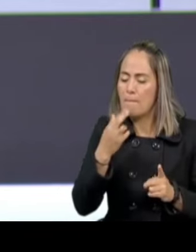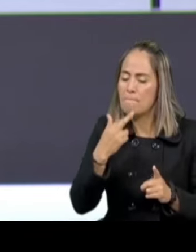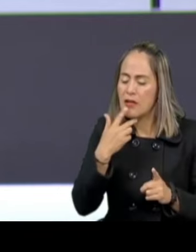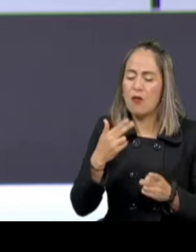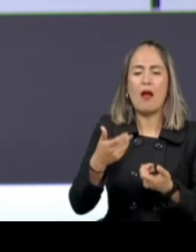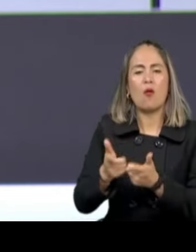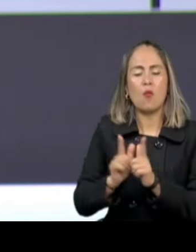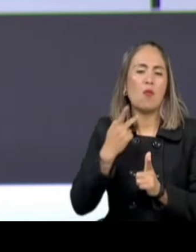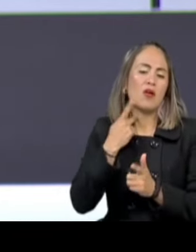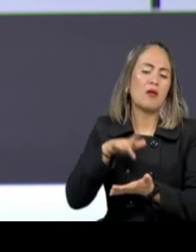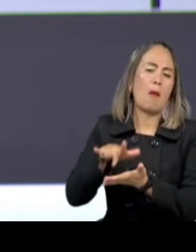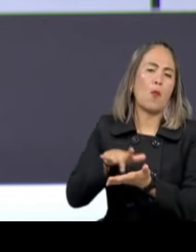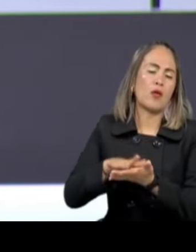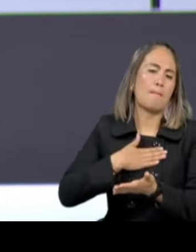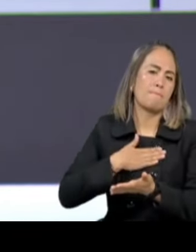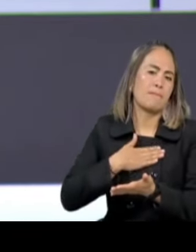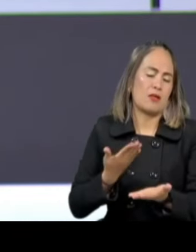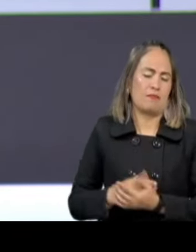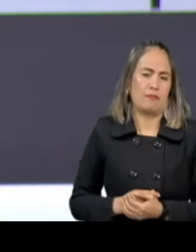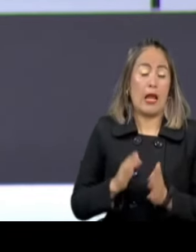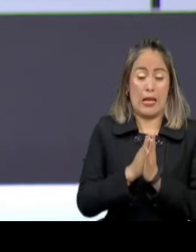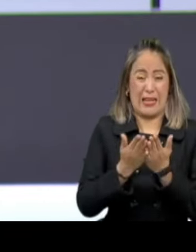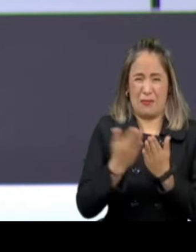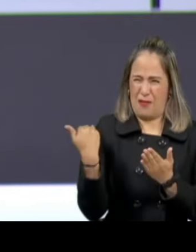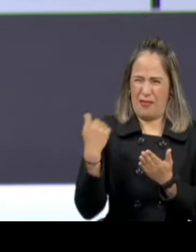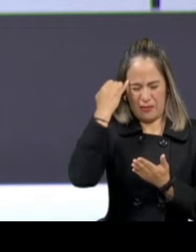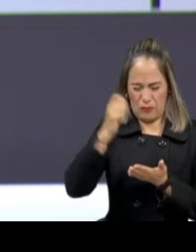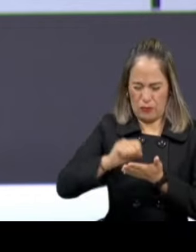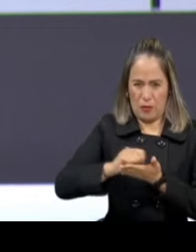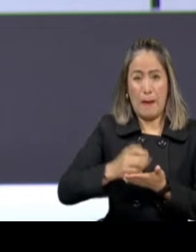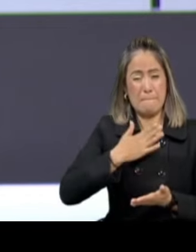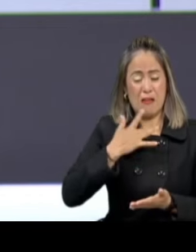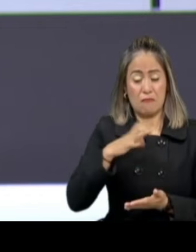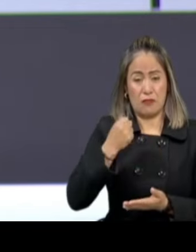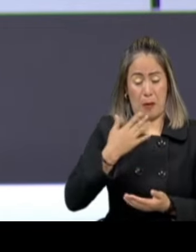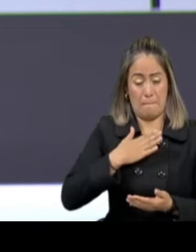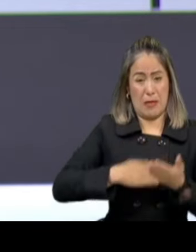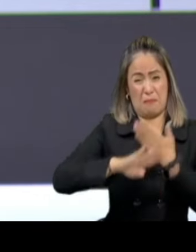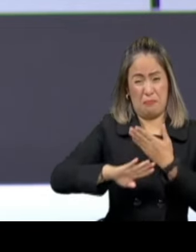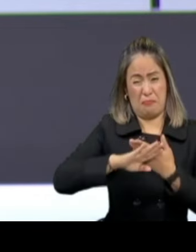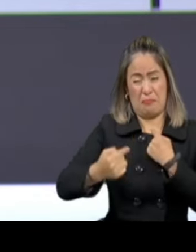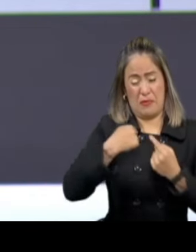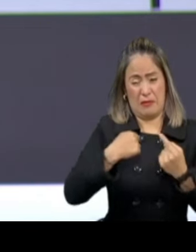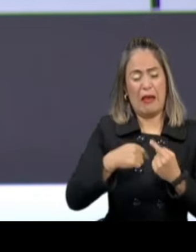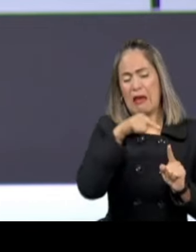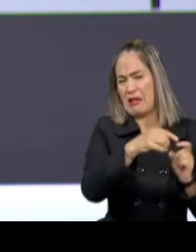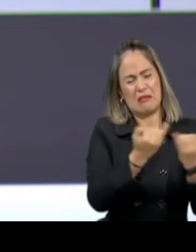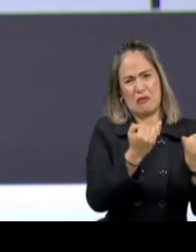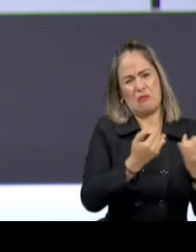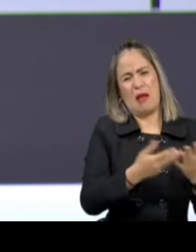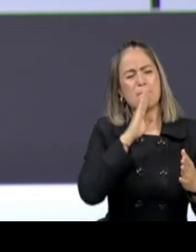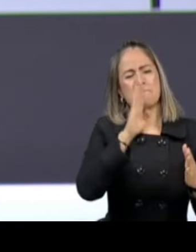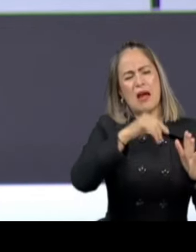de una jefatura de campaña en su último libro en su esfuerzo por ofenderme el presidente se insulta a sí mismo y mancha su